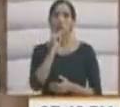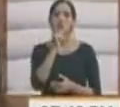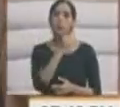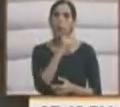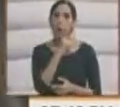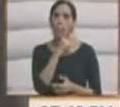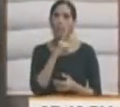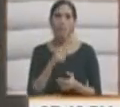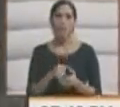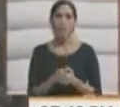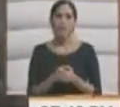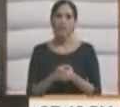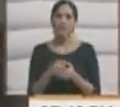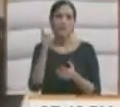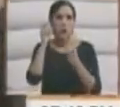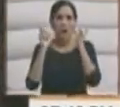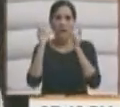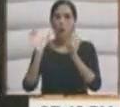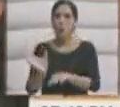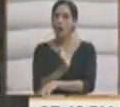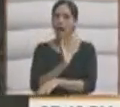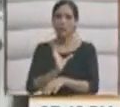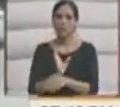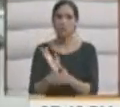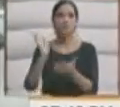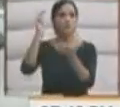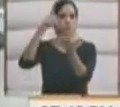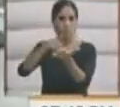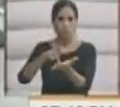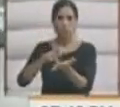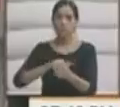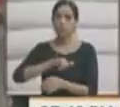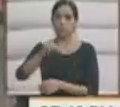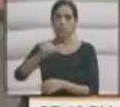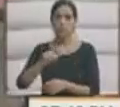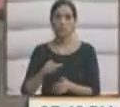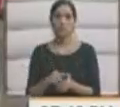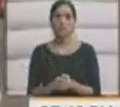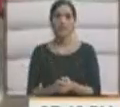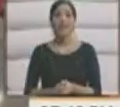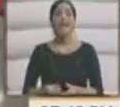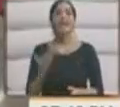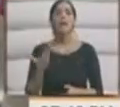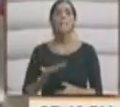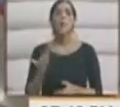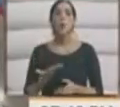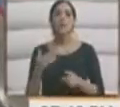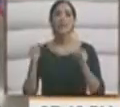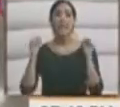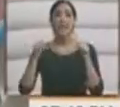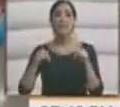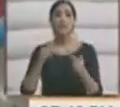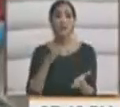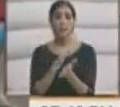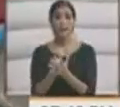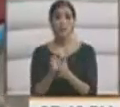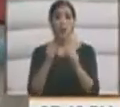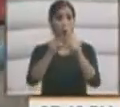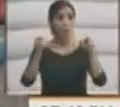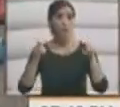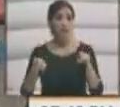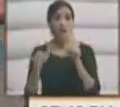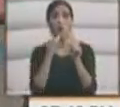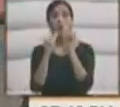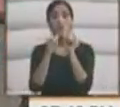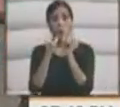canto. Llegó el momento de partir. Es importante que esto que sucedió a ustedes lo divulguen y